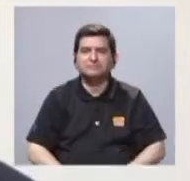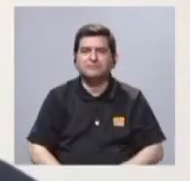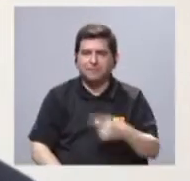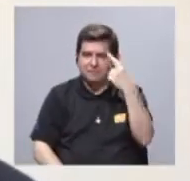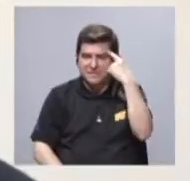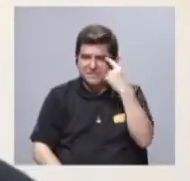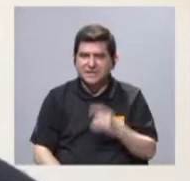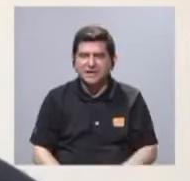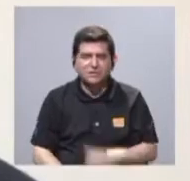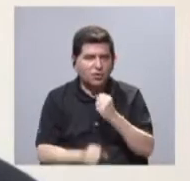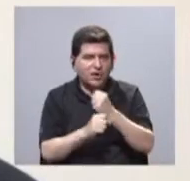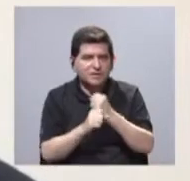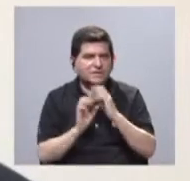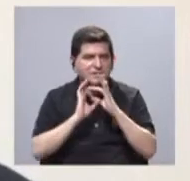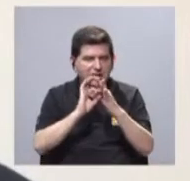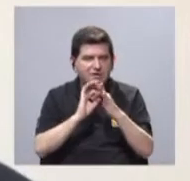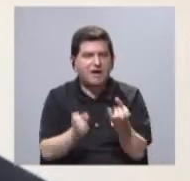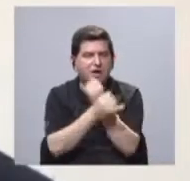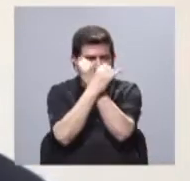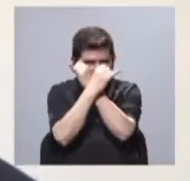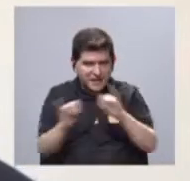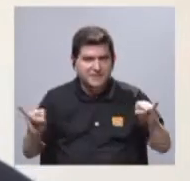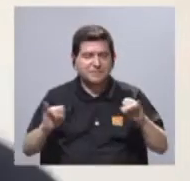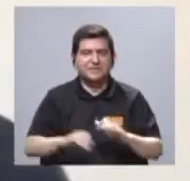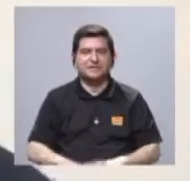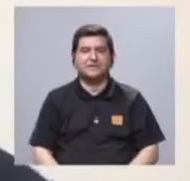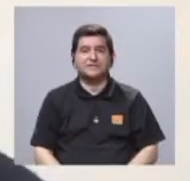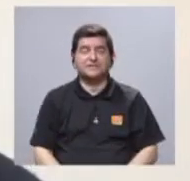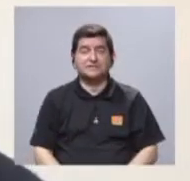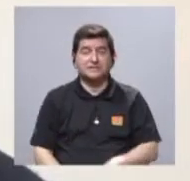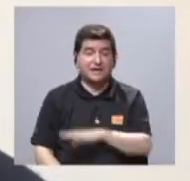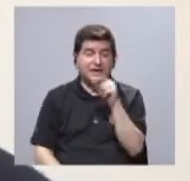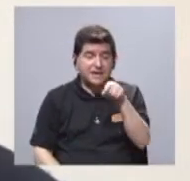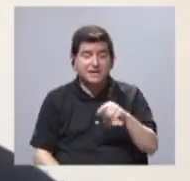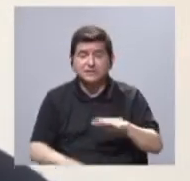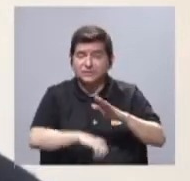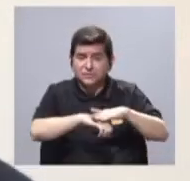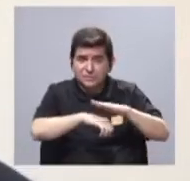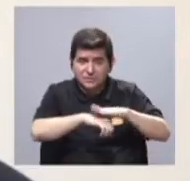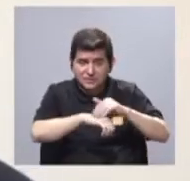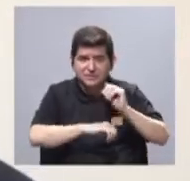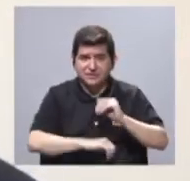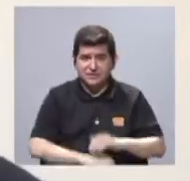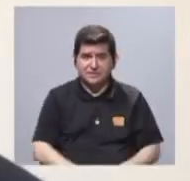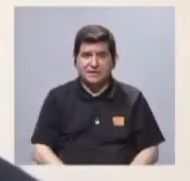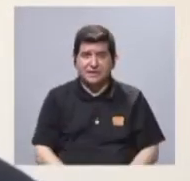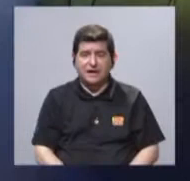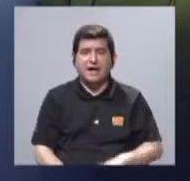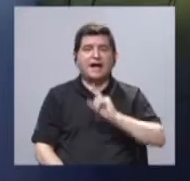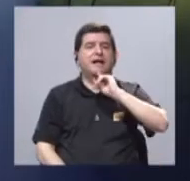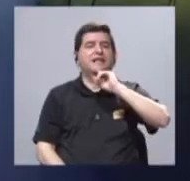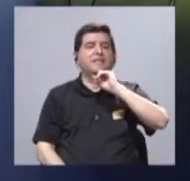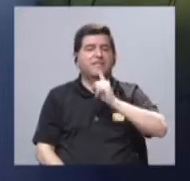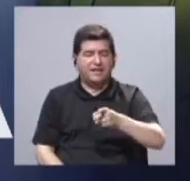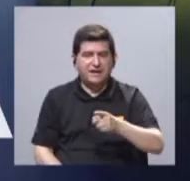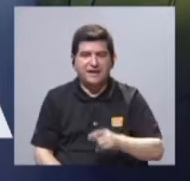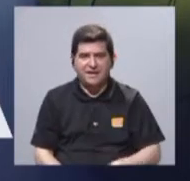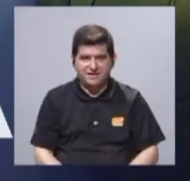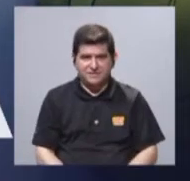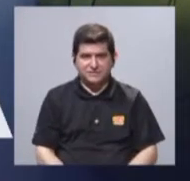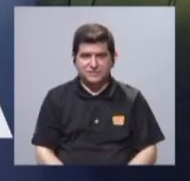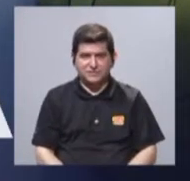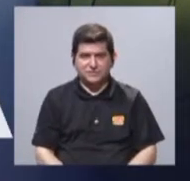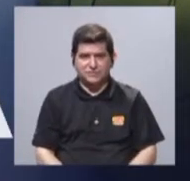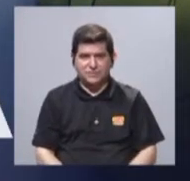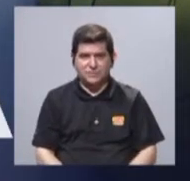unirse en la causa común de lograr la independencia. Y esto va a dar lugar a la